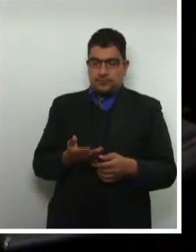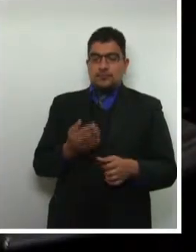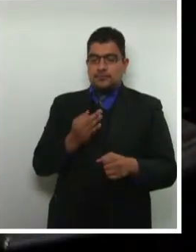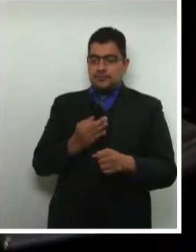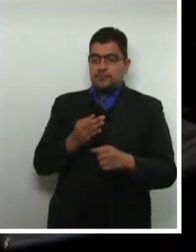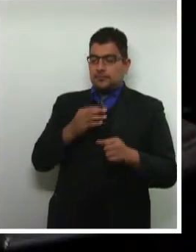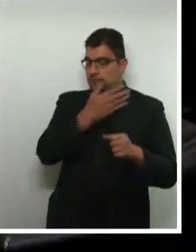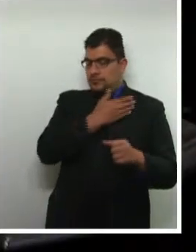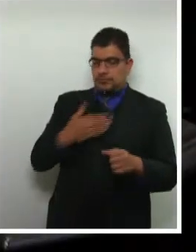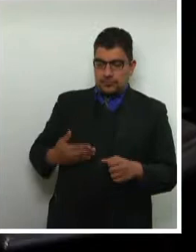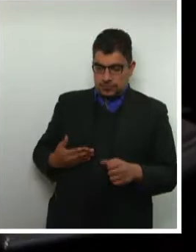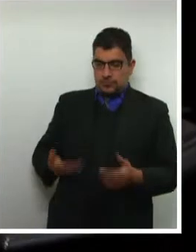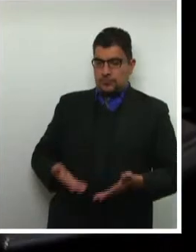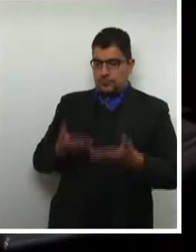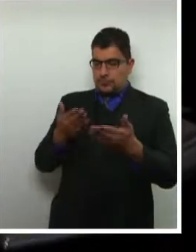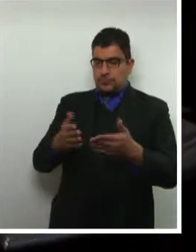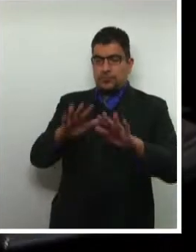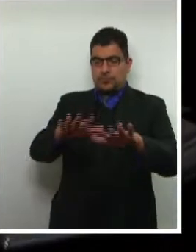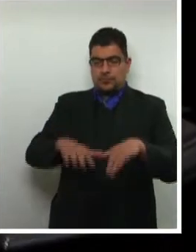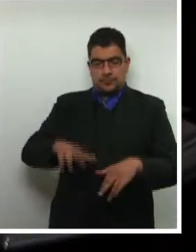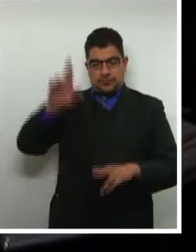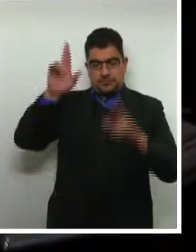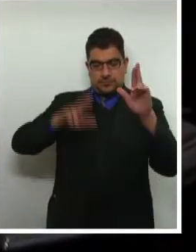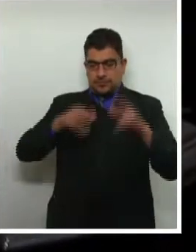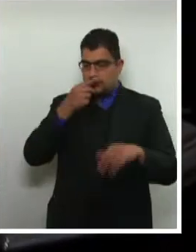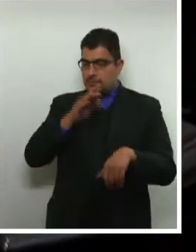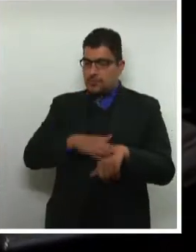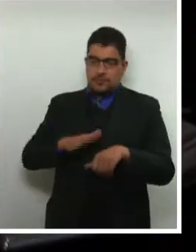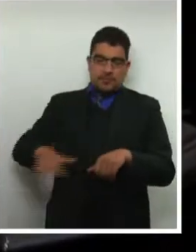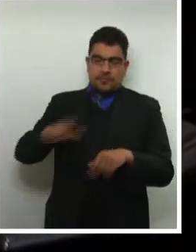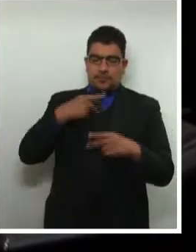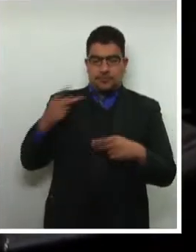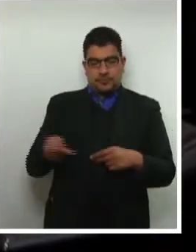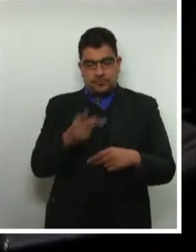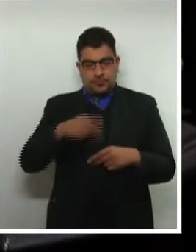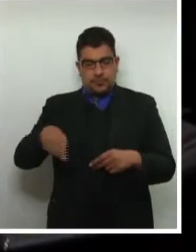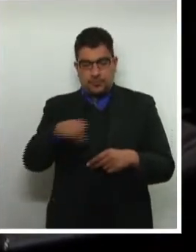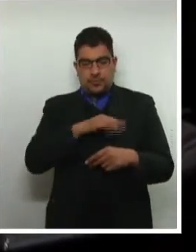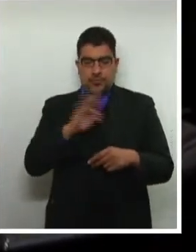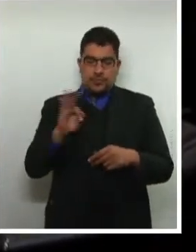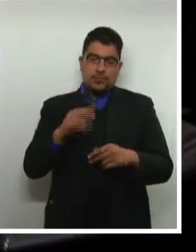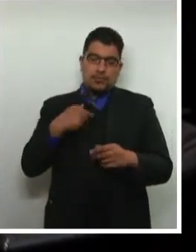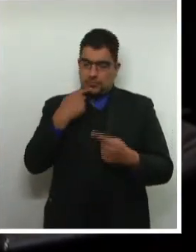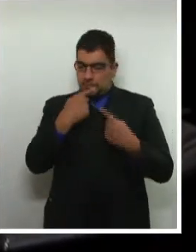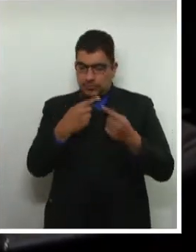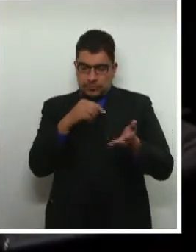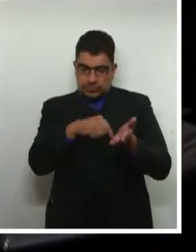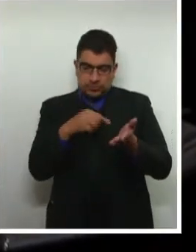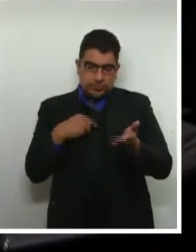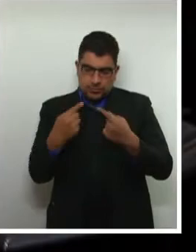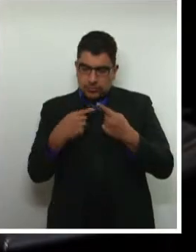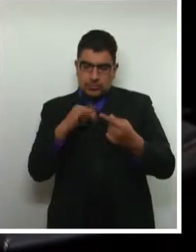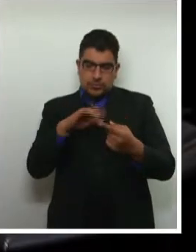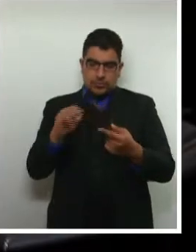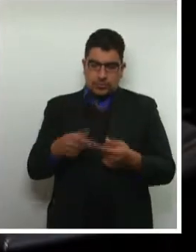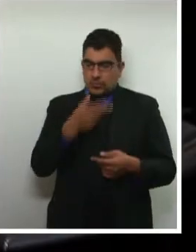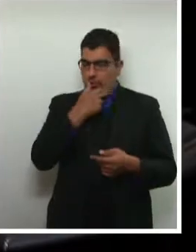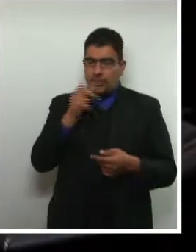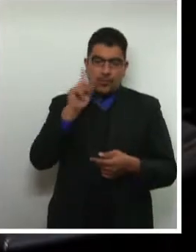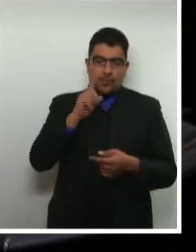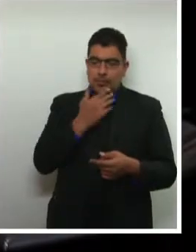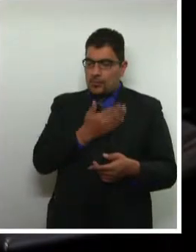la Presidencia, en votación económica se consulta a la Asamblea si se admite a discusión la propuesta. Las y